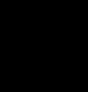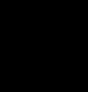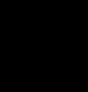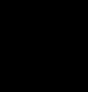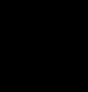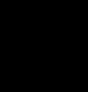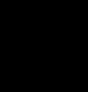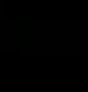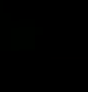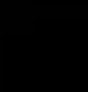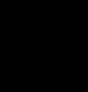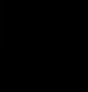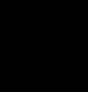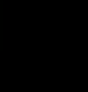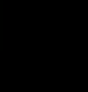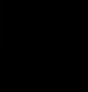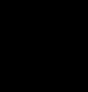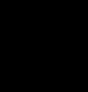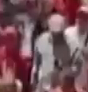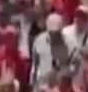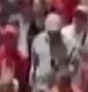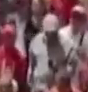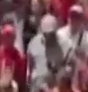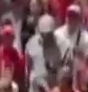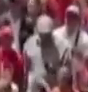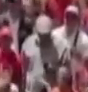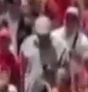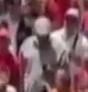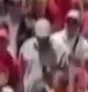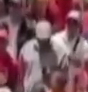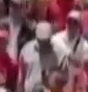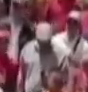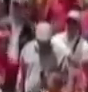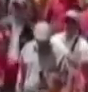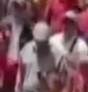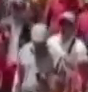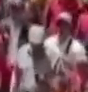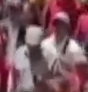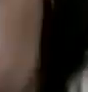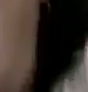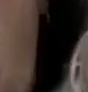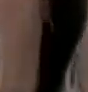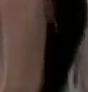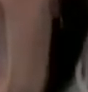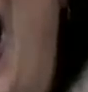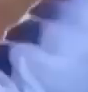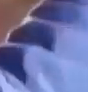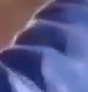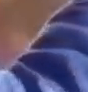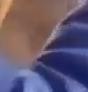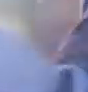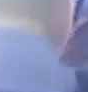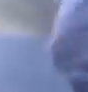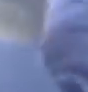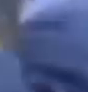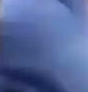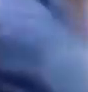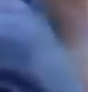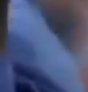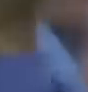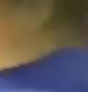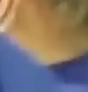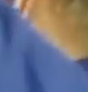¡Viva Nicolás! ¡Y viva esta patria de Bolívar! ¡Que viva el sueño eterno de Simón Bolívar! ¡Que viva la memoria del comandante